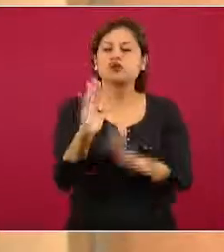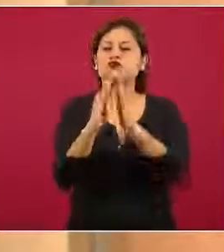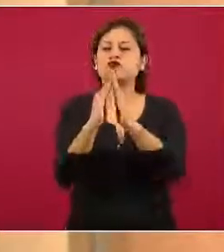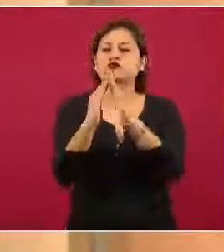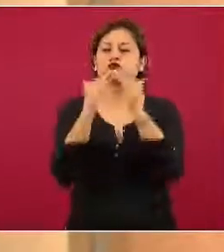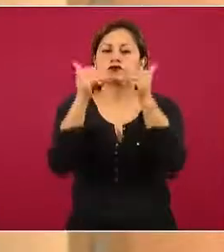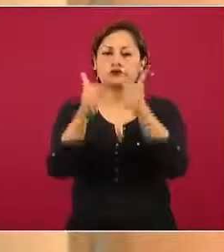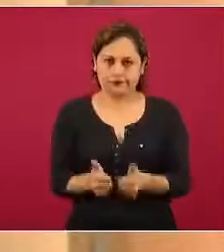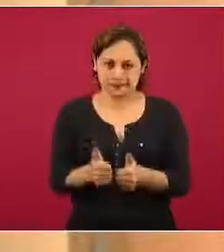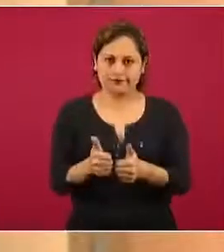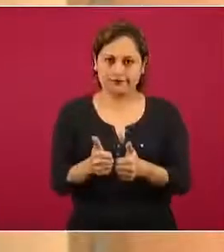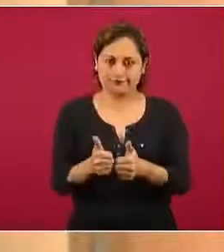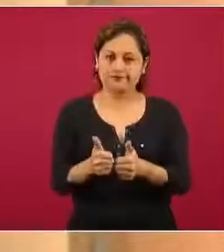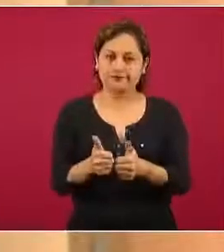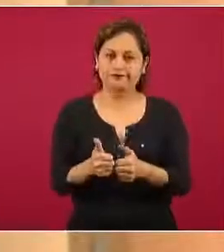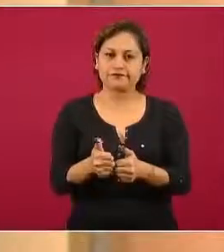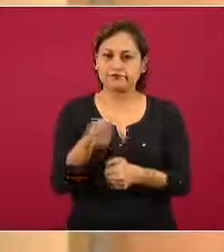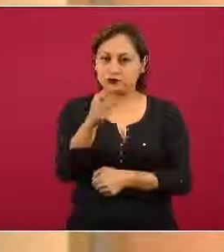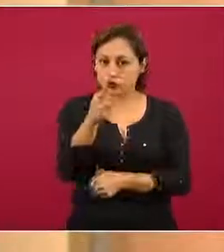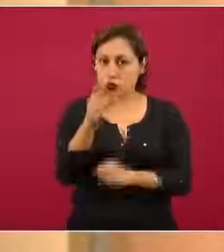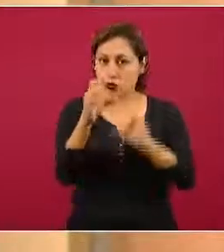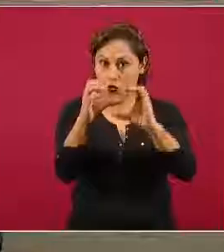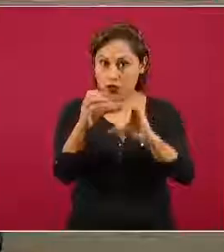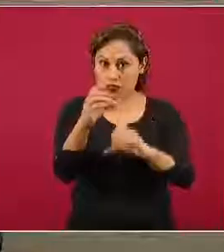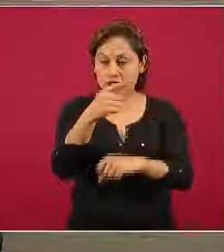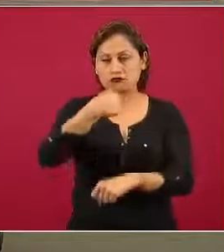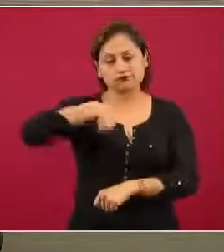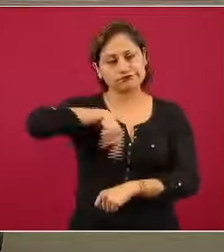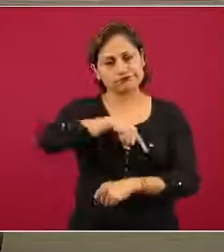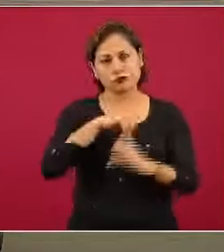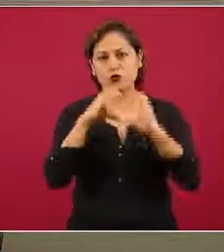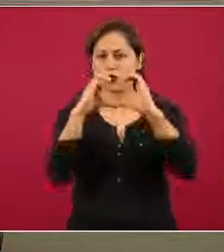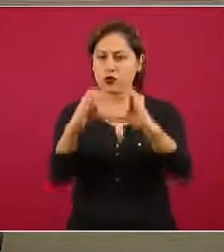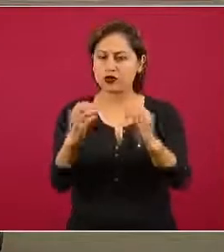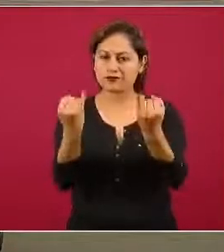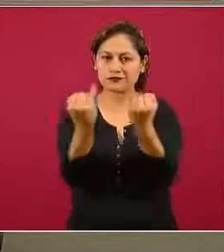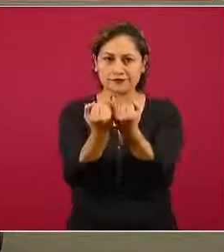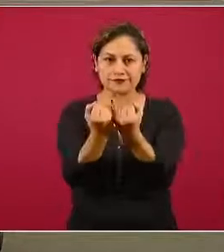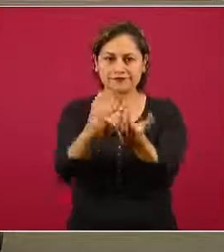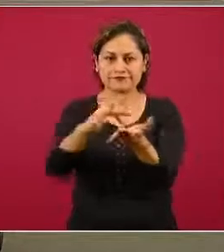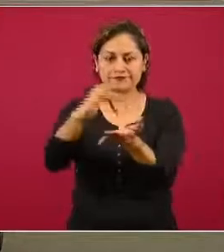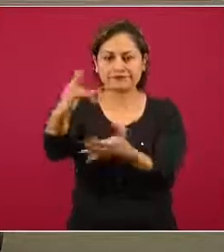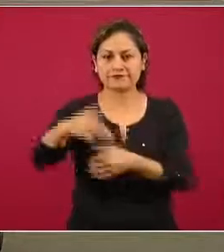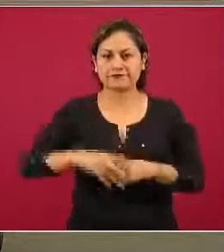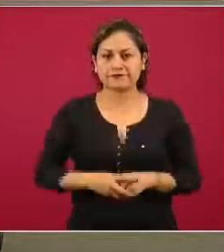de cuidarnos, y si te cuidas tú, nos cuidamos todas y todos. Gracias.